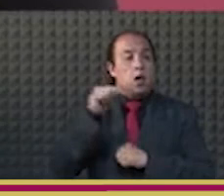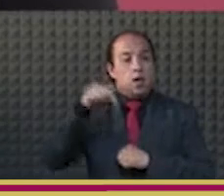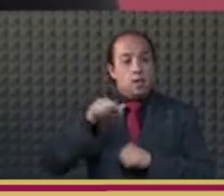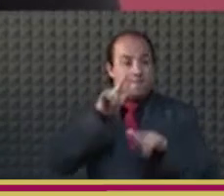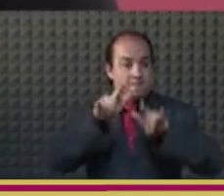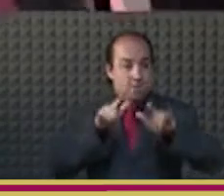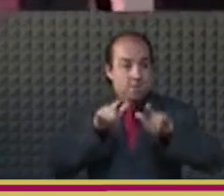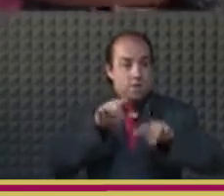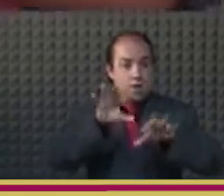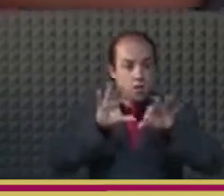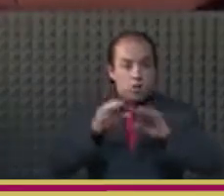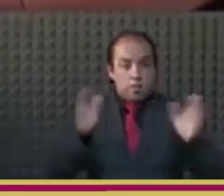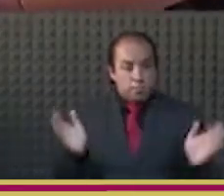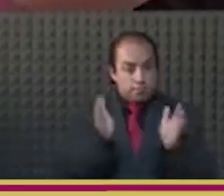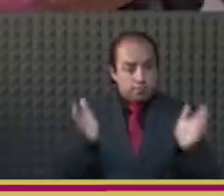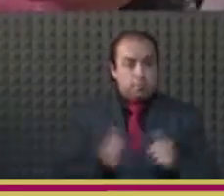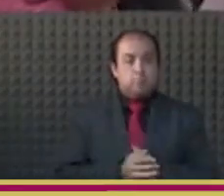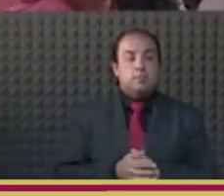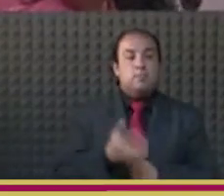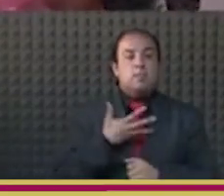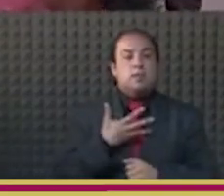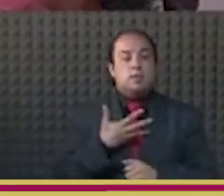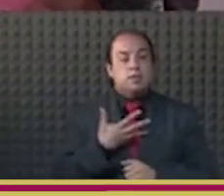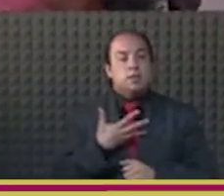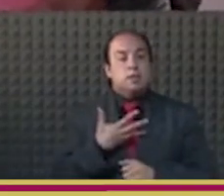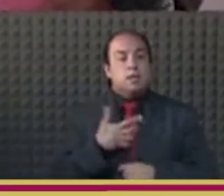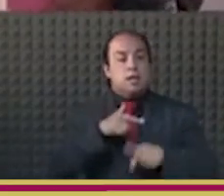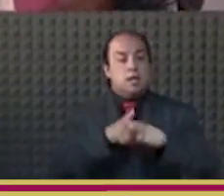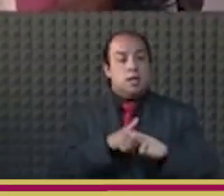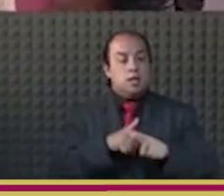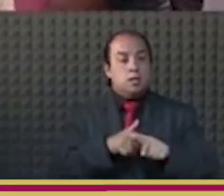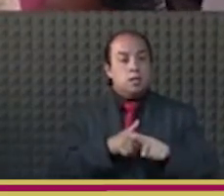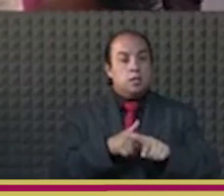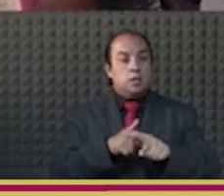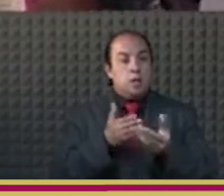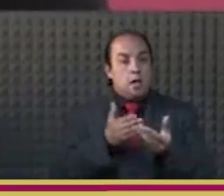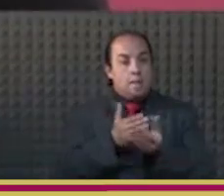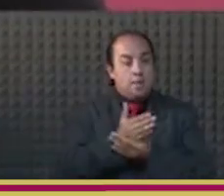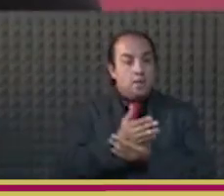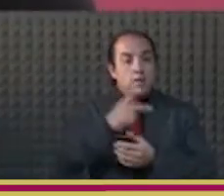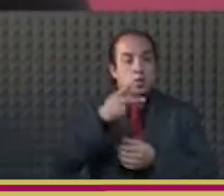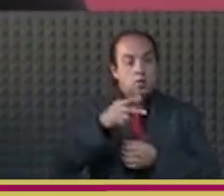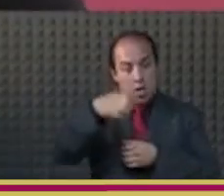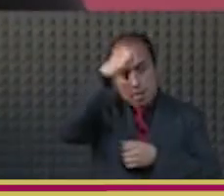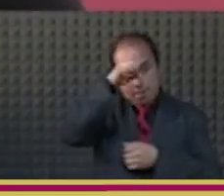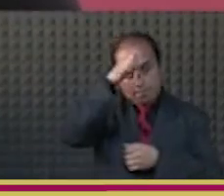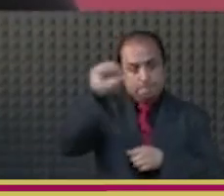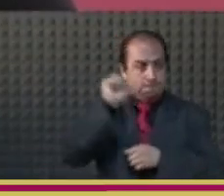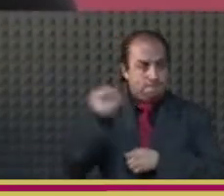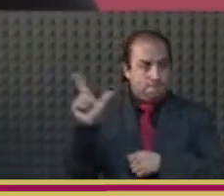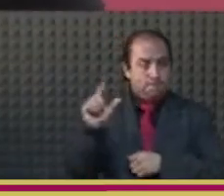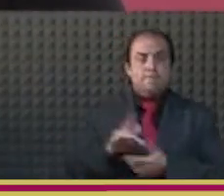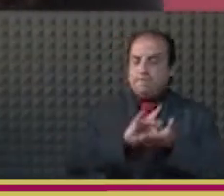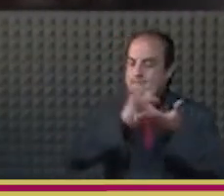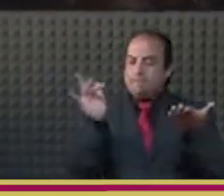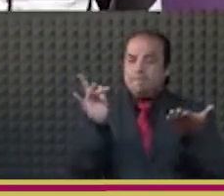feria encuentre el impulso para dar el siguiente paso en su trayectoria profesional.